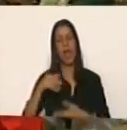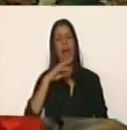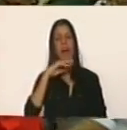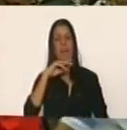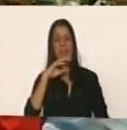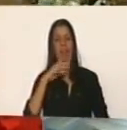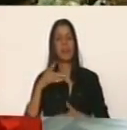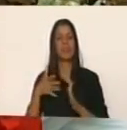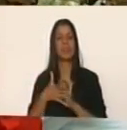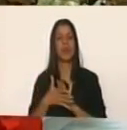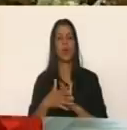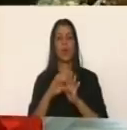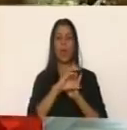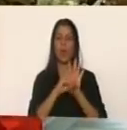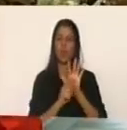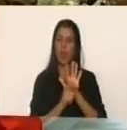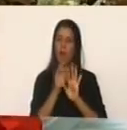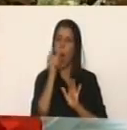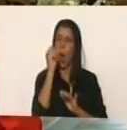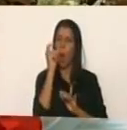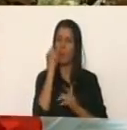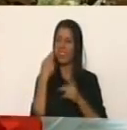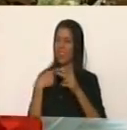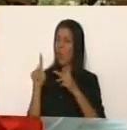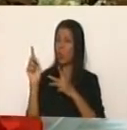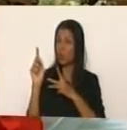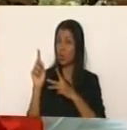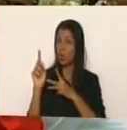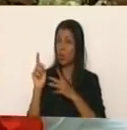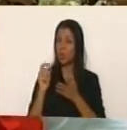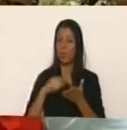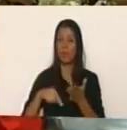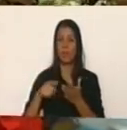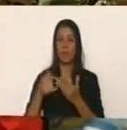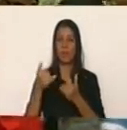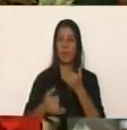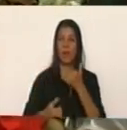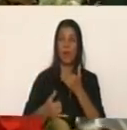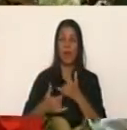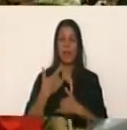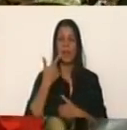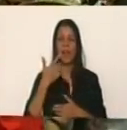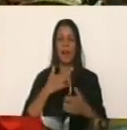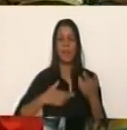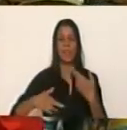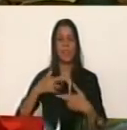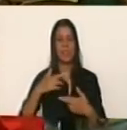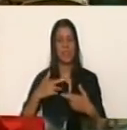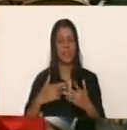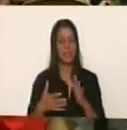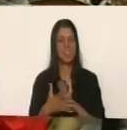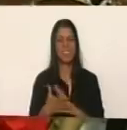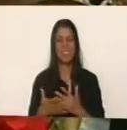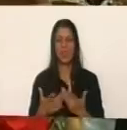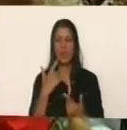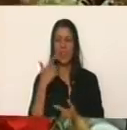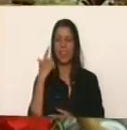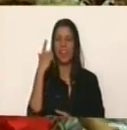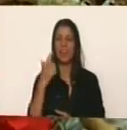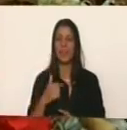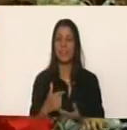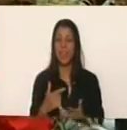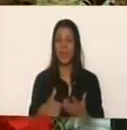el Código de Hammurabi y finalmente llegar a la Revolución Francesa. Ahí el